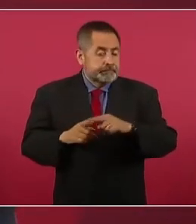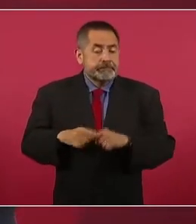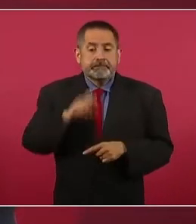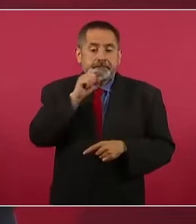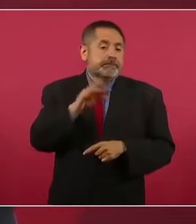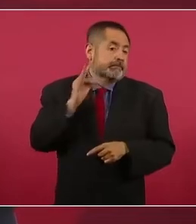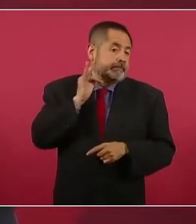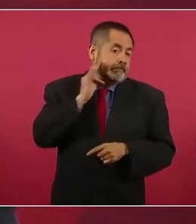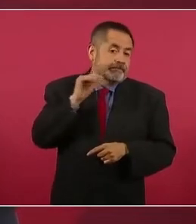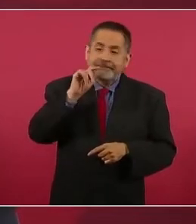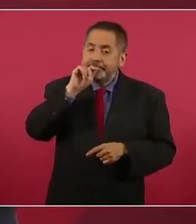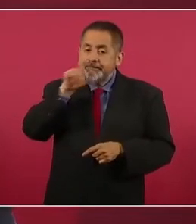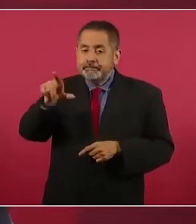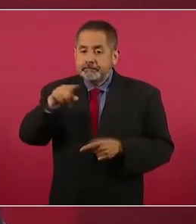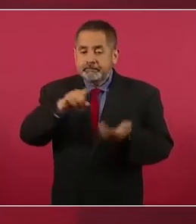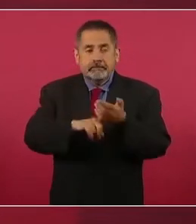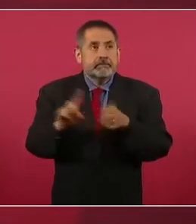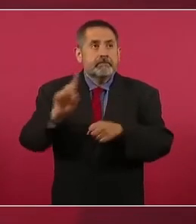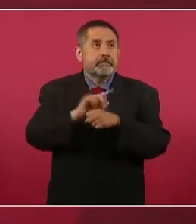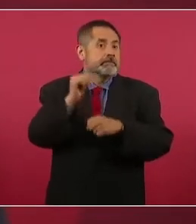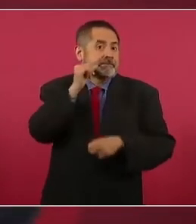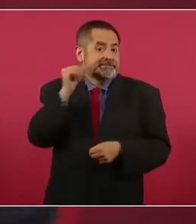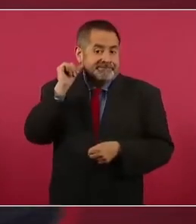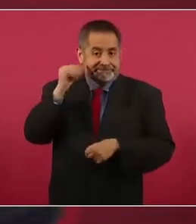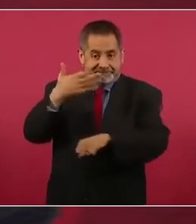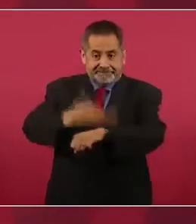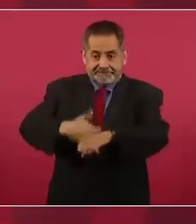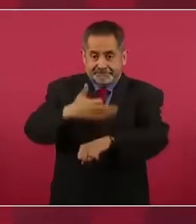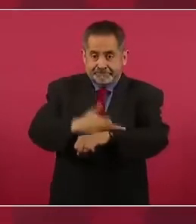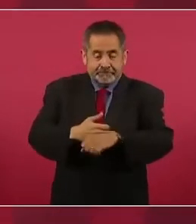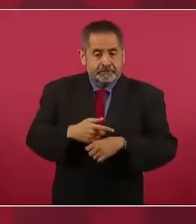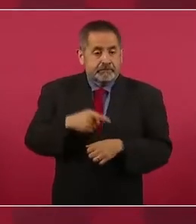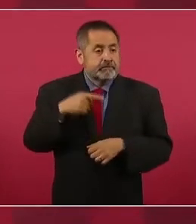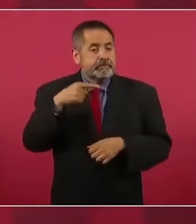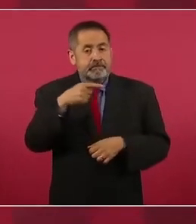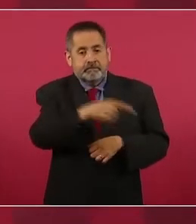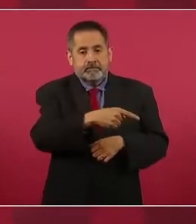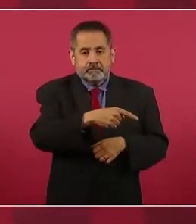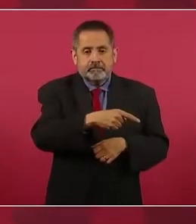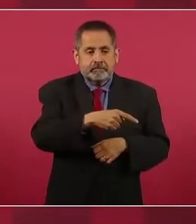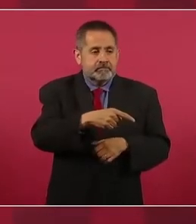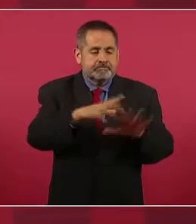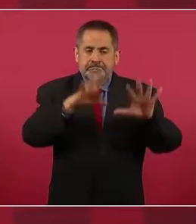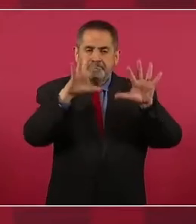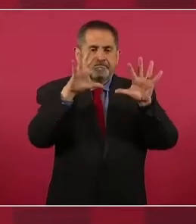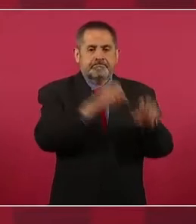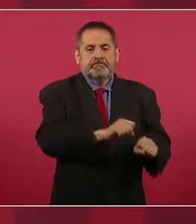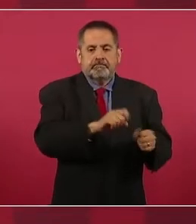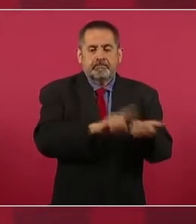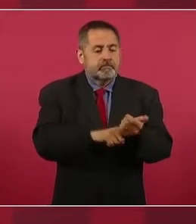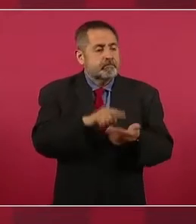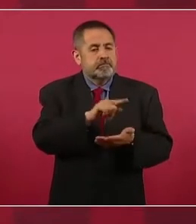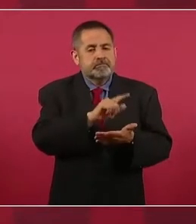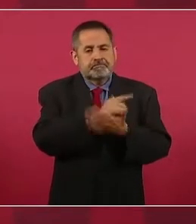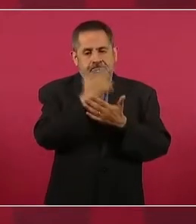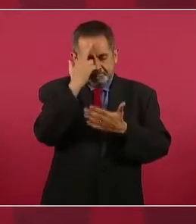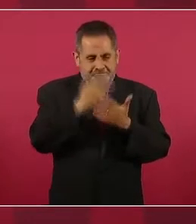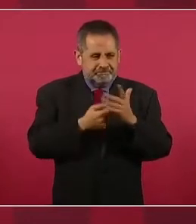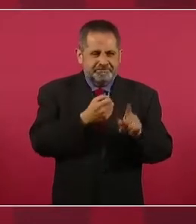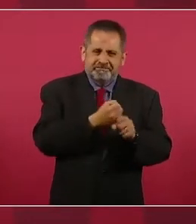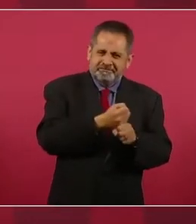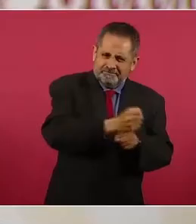mismo día de ayer, ya tarde, se le ejecutó orden de aprehensión por los delitos de